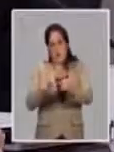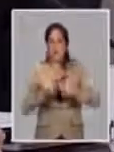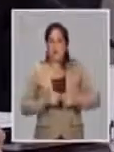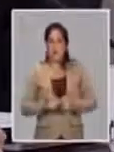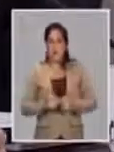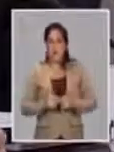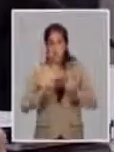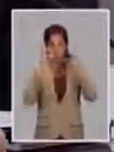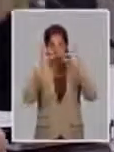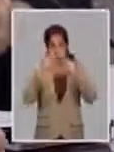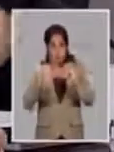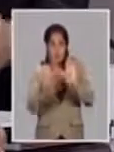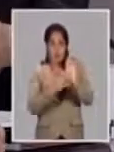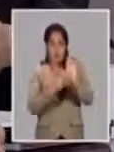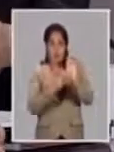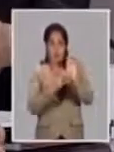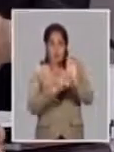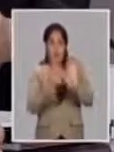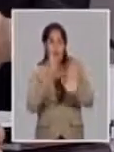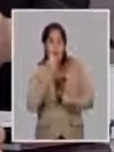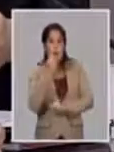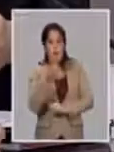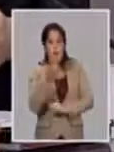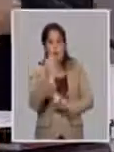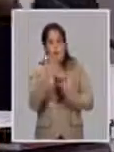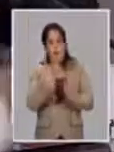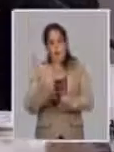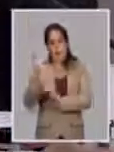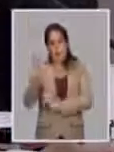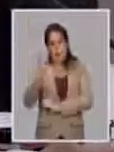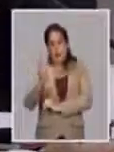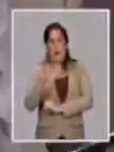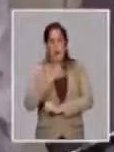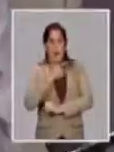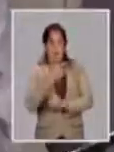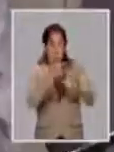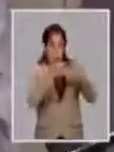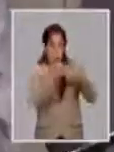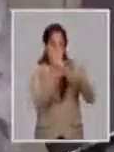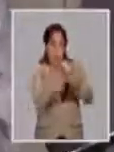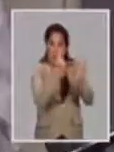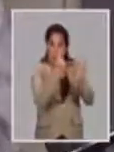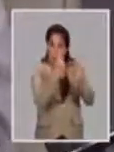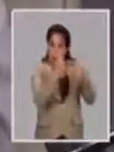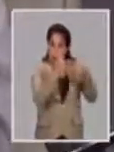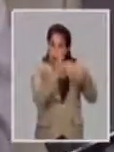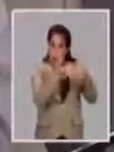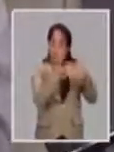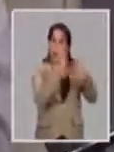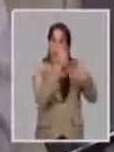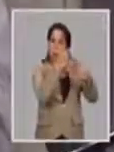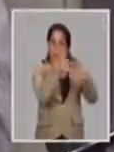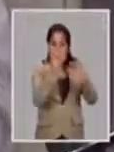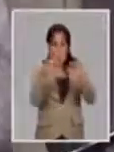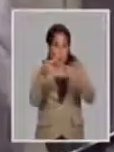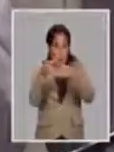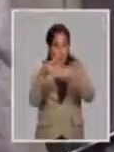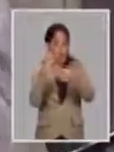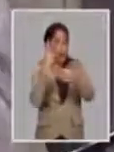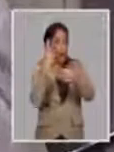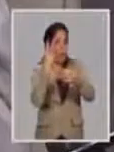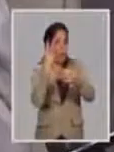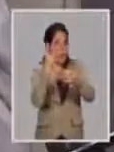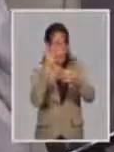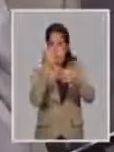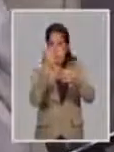Esos resultados son los que se presentan para poder solicitar ir a la fase 3. Sí, nosotros para poder solicitar ir a la fase 3, además del protocolo fase 3,